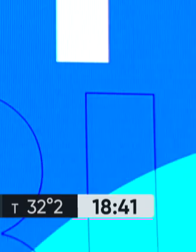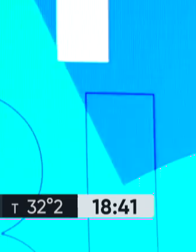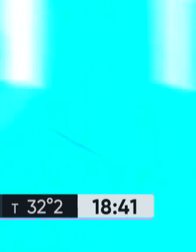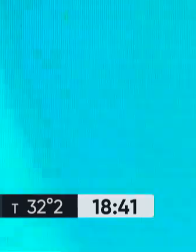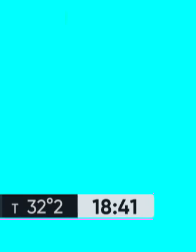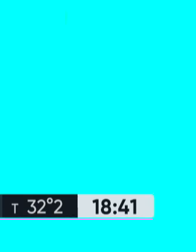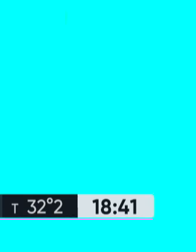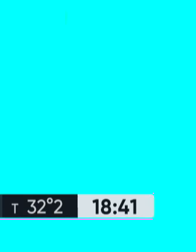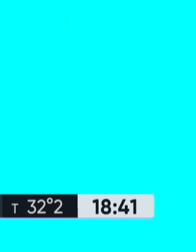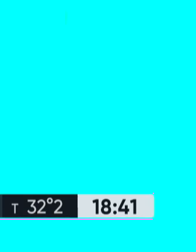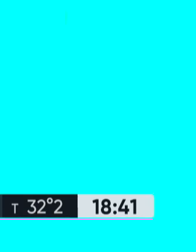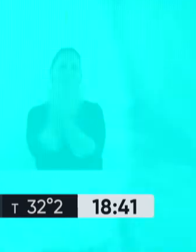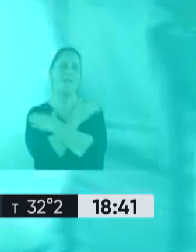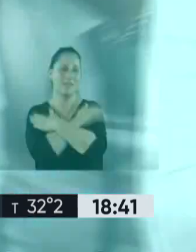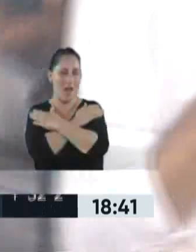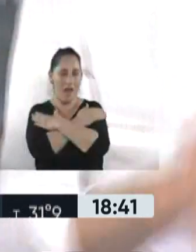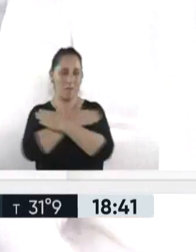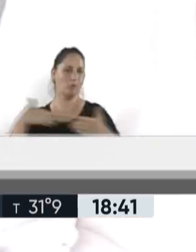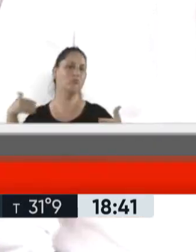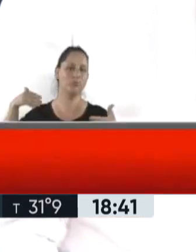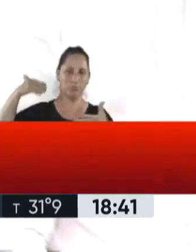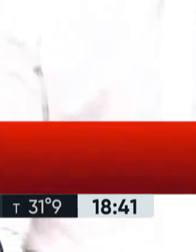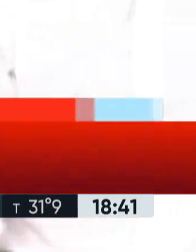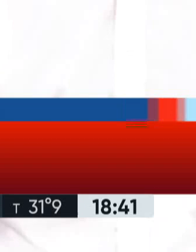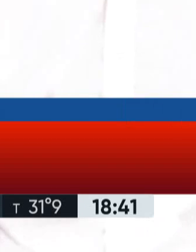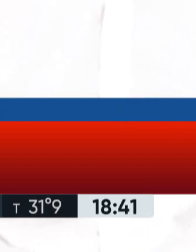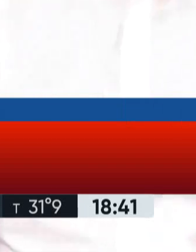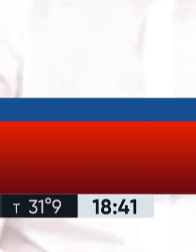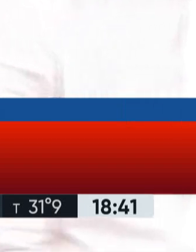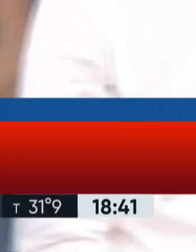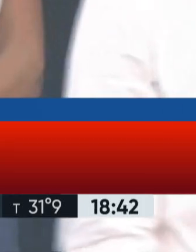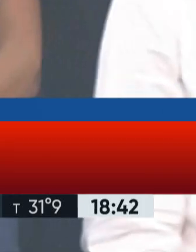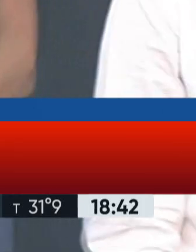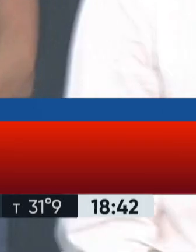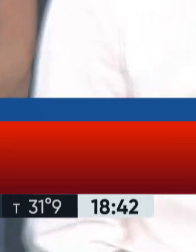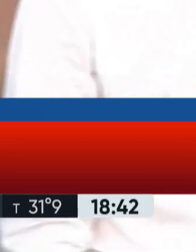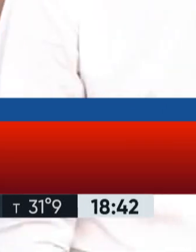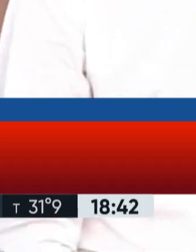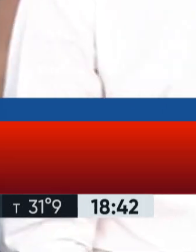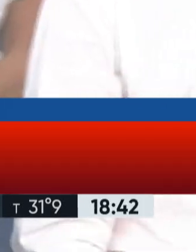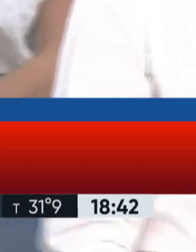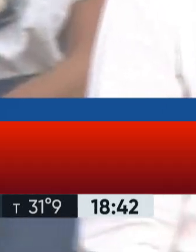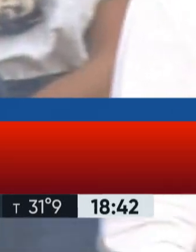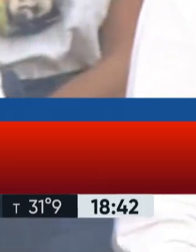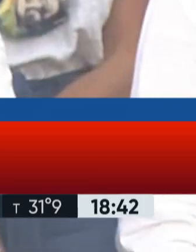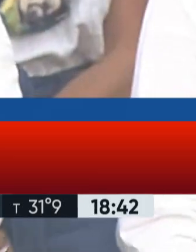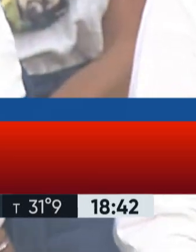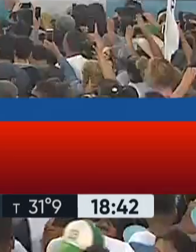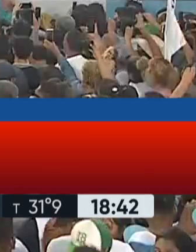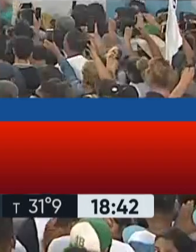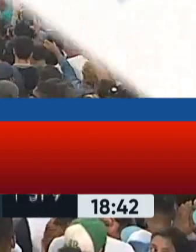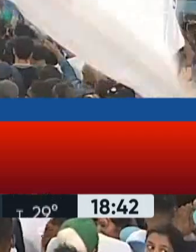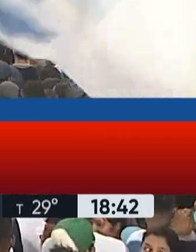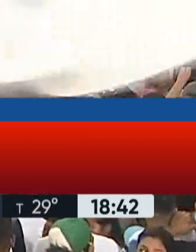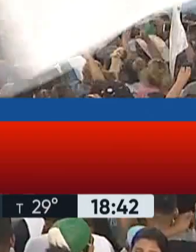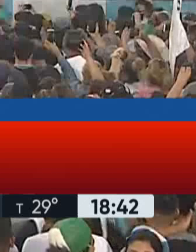En vivo el presidente de la Nación en el homenaje a Néstor Kirchner. Las cosas que necesitamos decirnos y volver